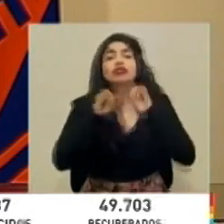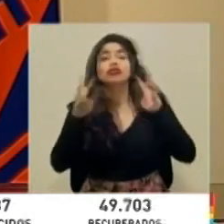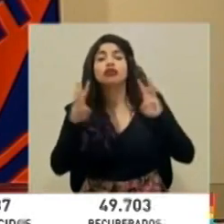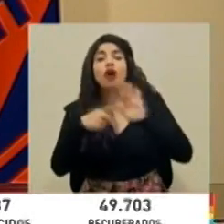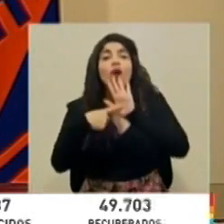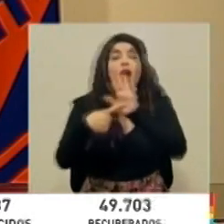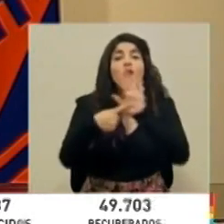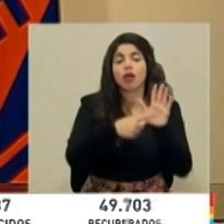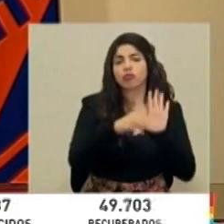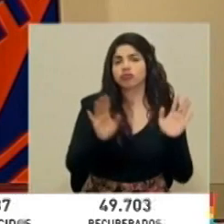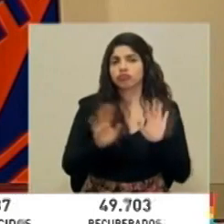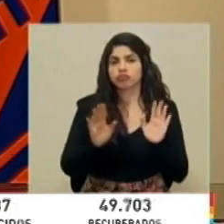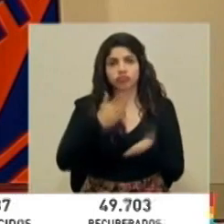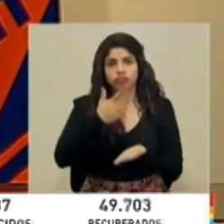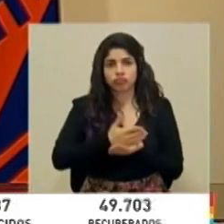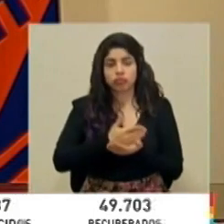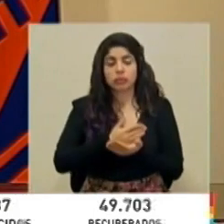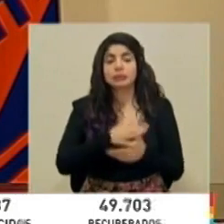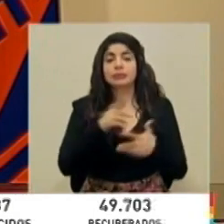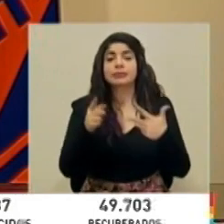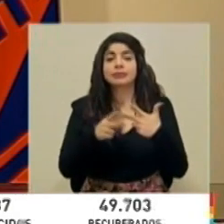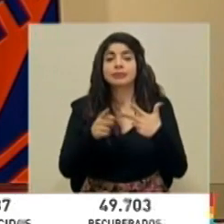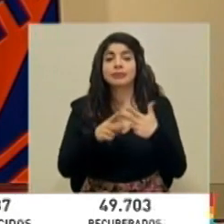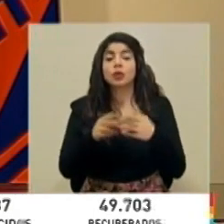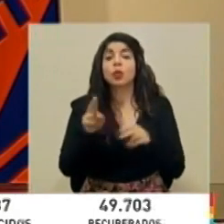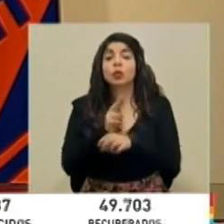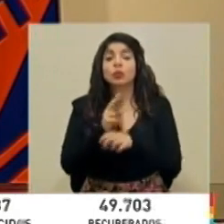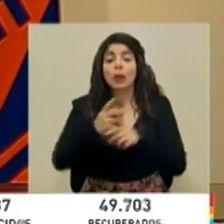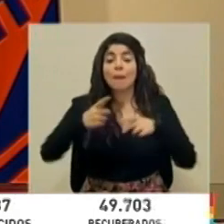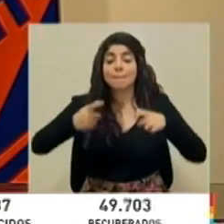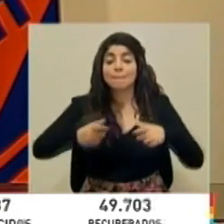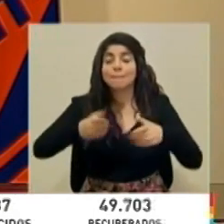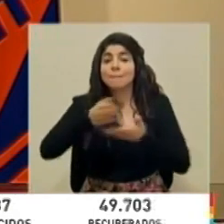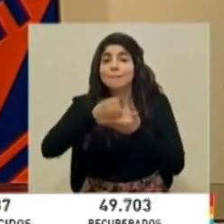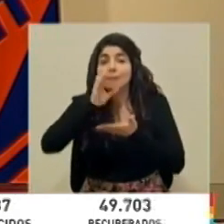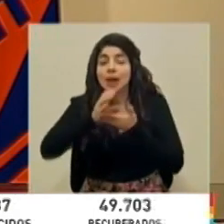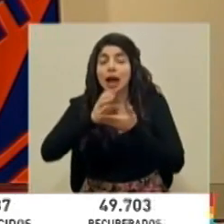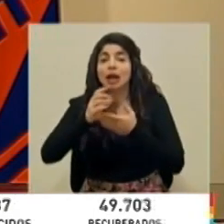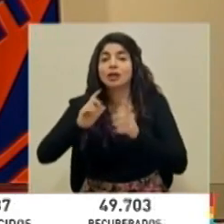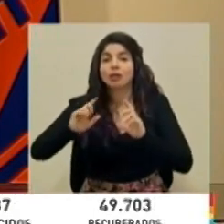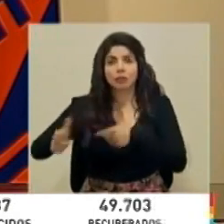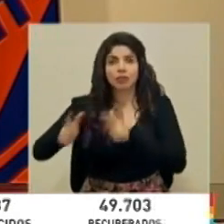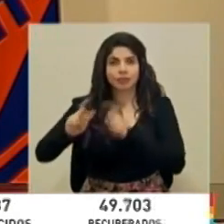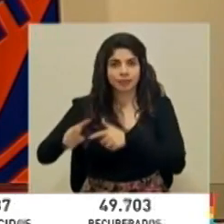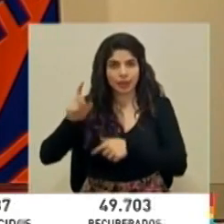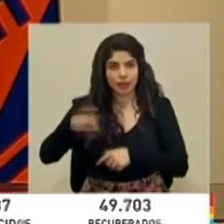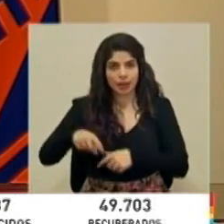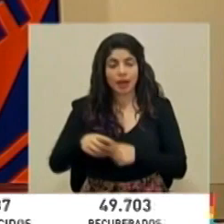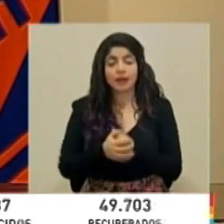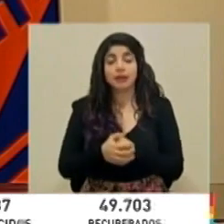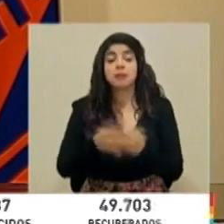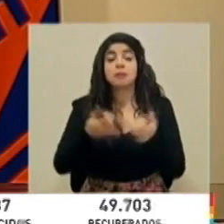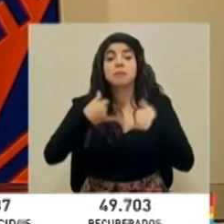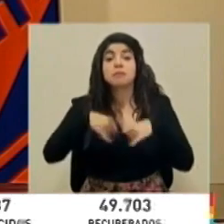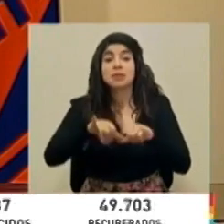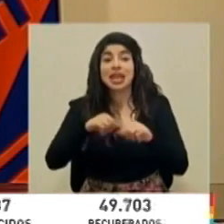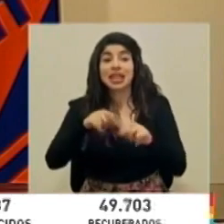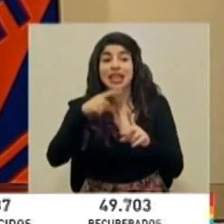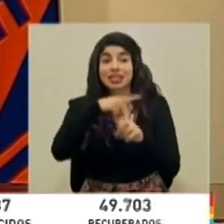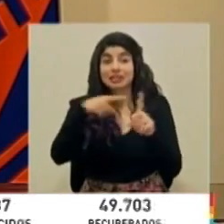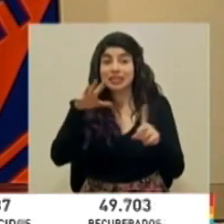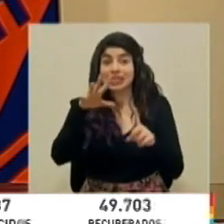Se va a garantizar el uso de vasos, platos y cubiertos desechables. Mientras esté vigente el aforo de un